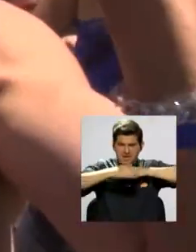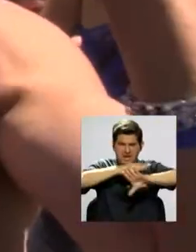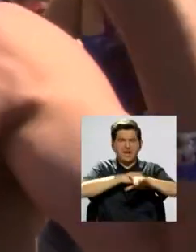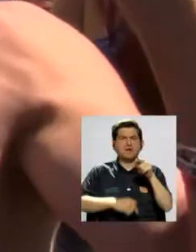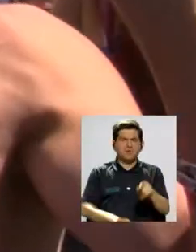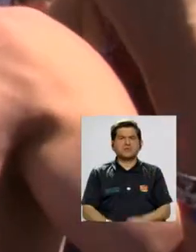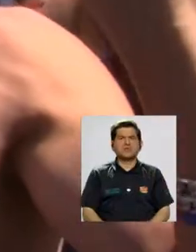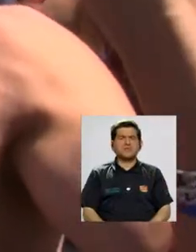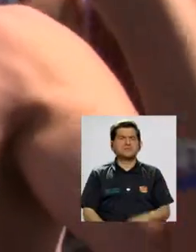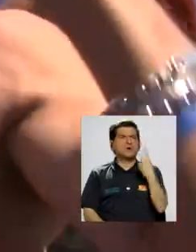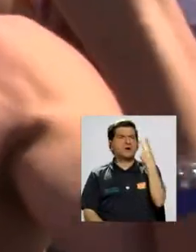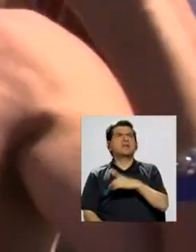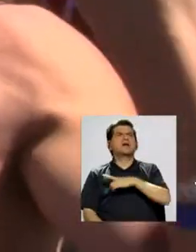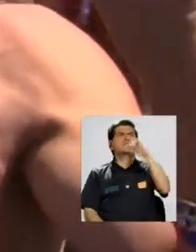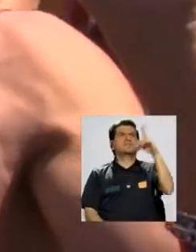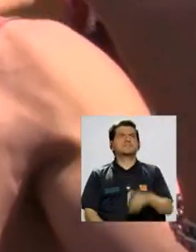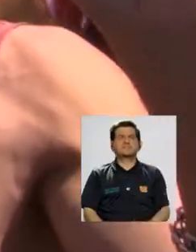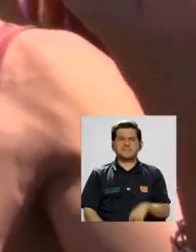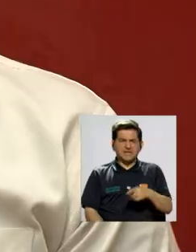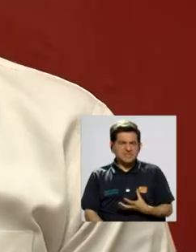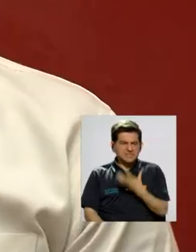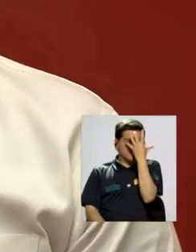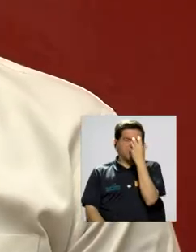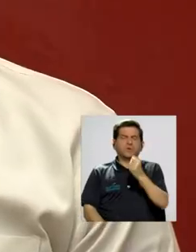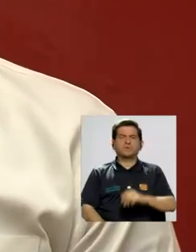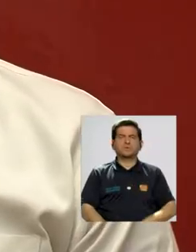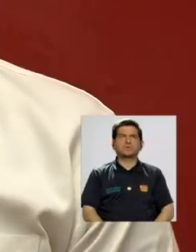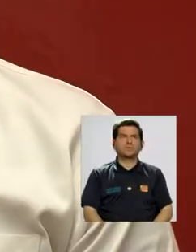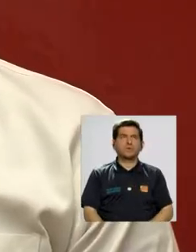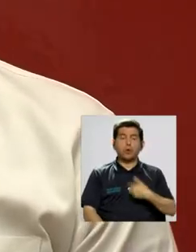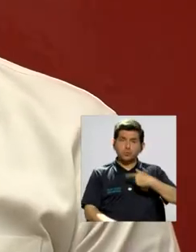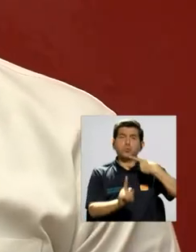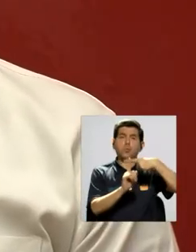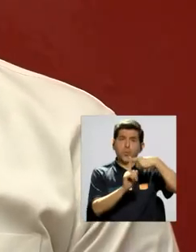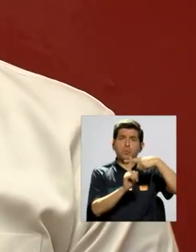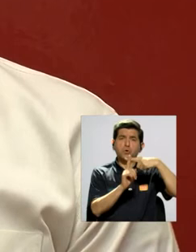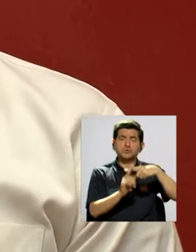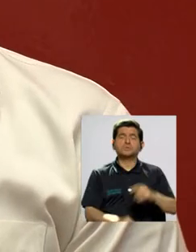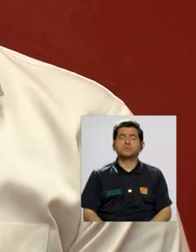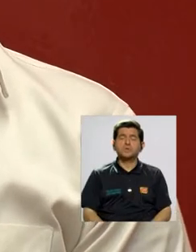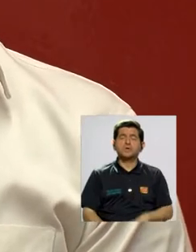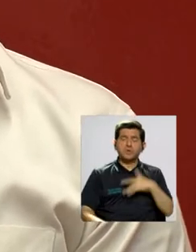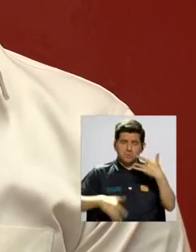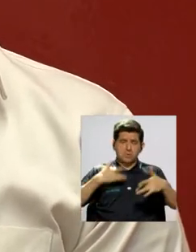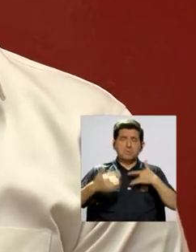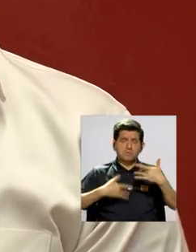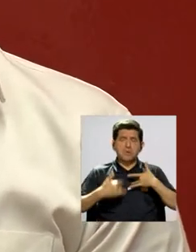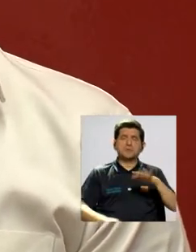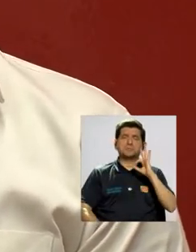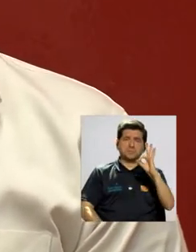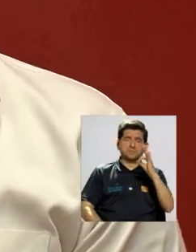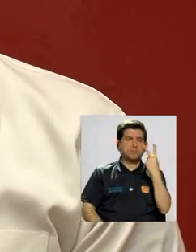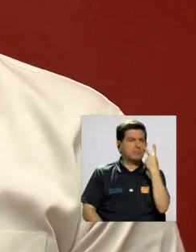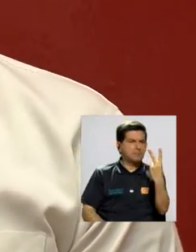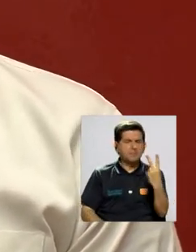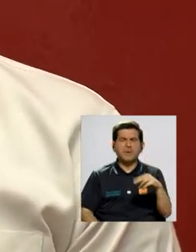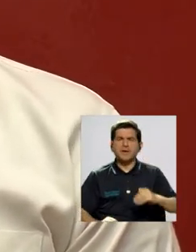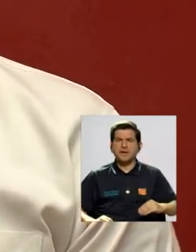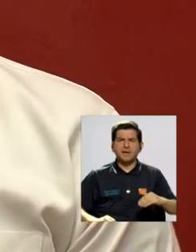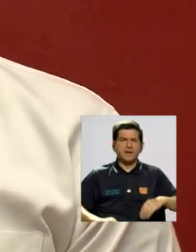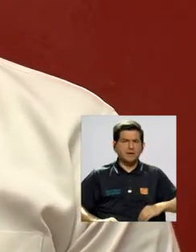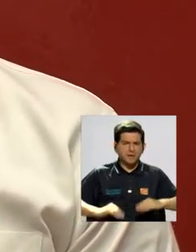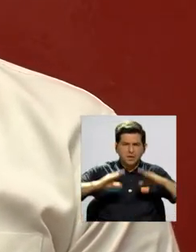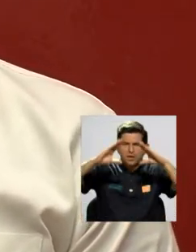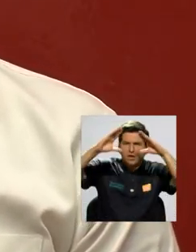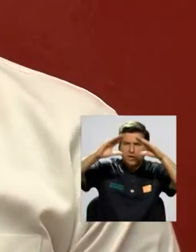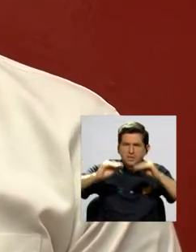ante los ojos de Dios es indignación y ira. Muy, muy positivo, muy optimista. Lo que hemos visto durante el día ha sido una